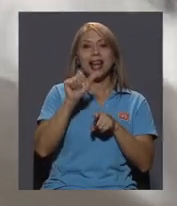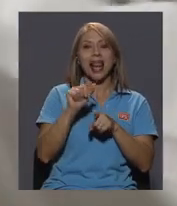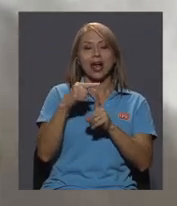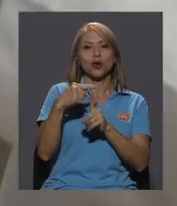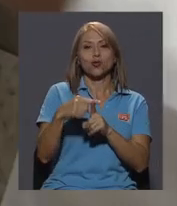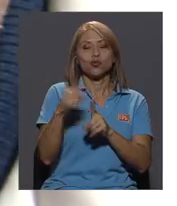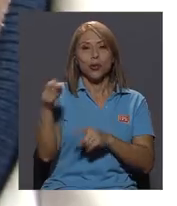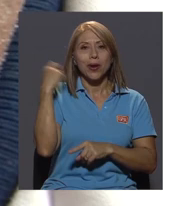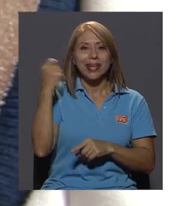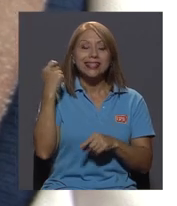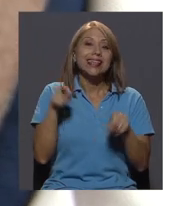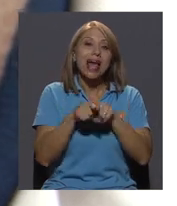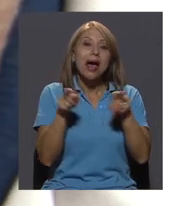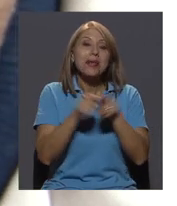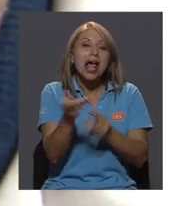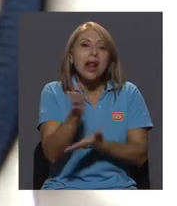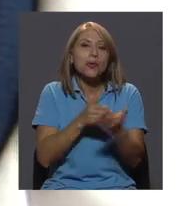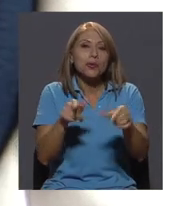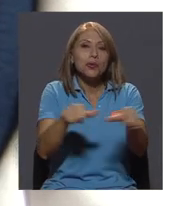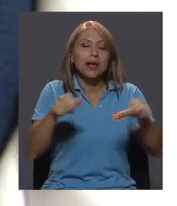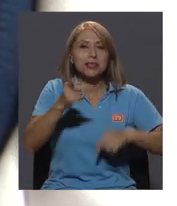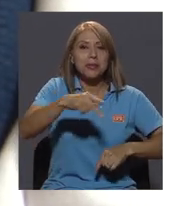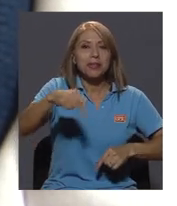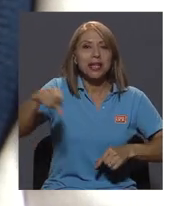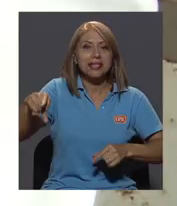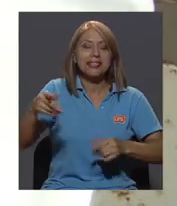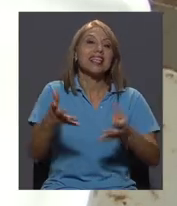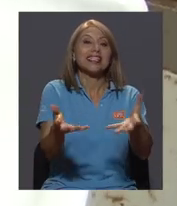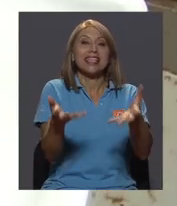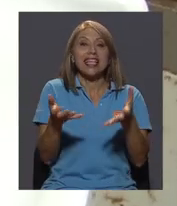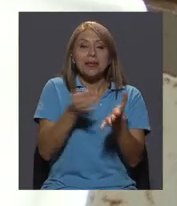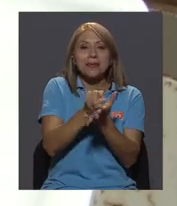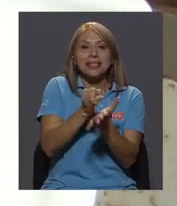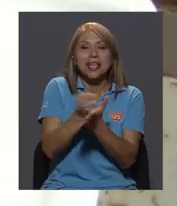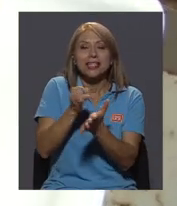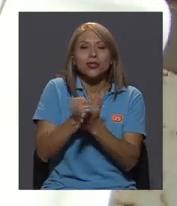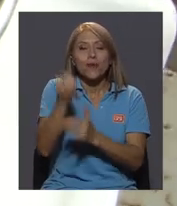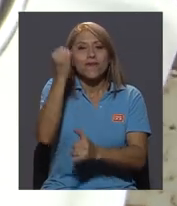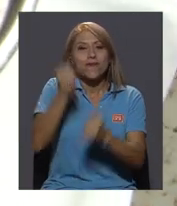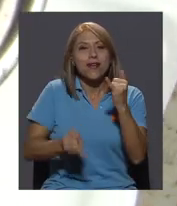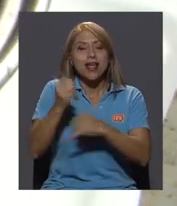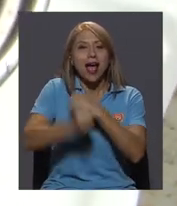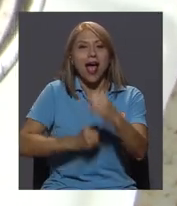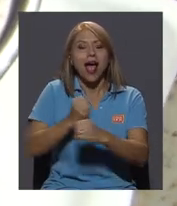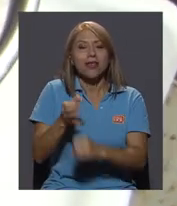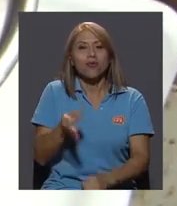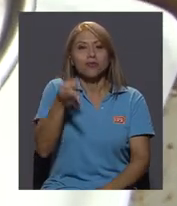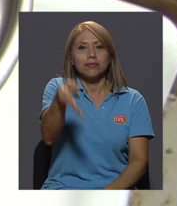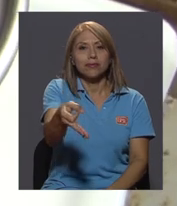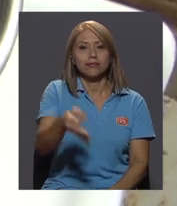algunos sitios de Punta Arenas. Se espera que esta investigación finalice en el 2020.